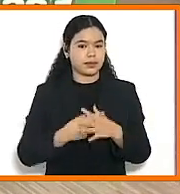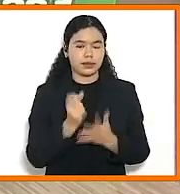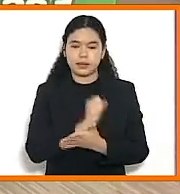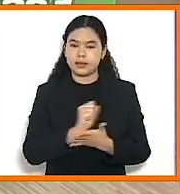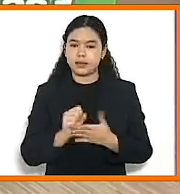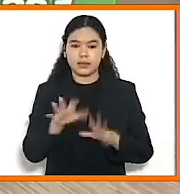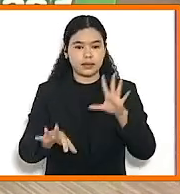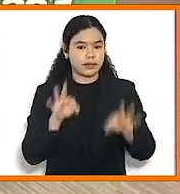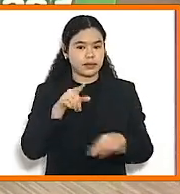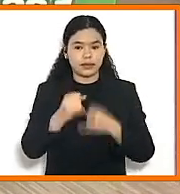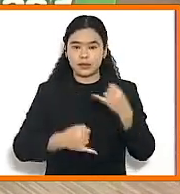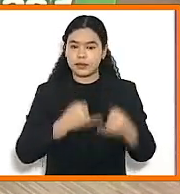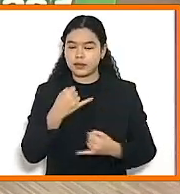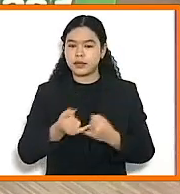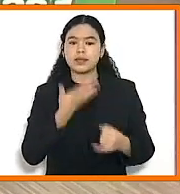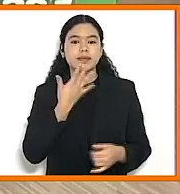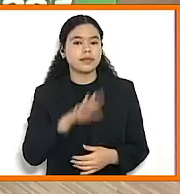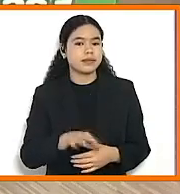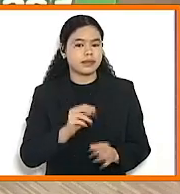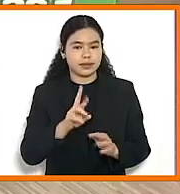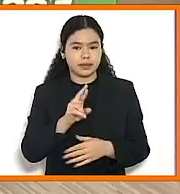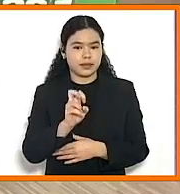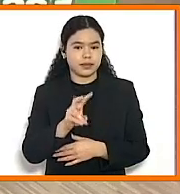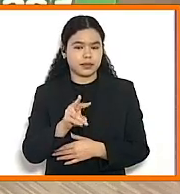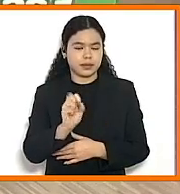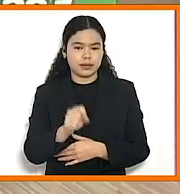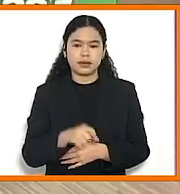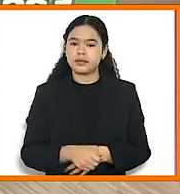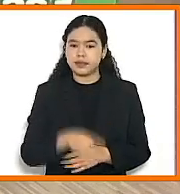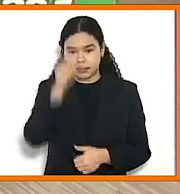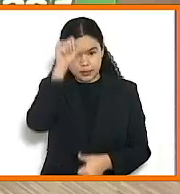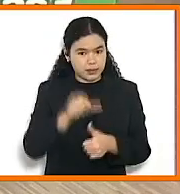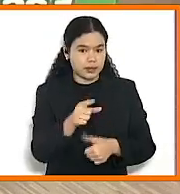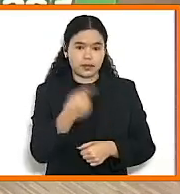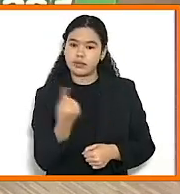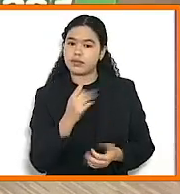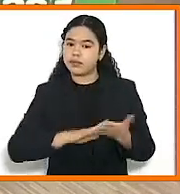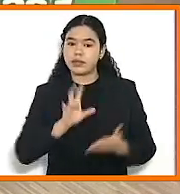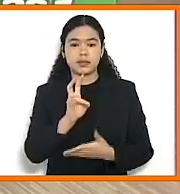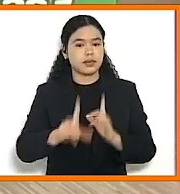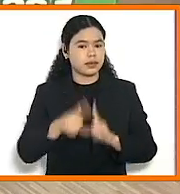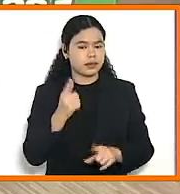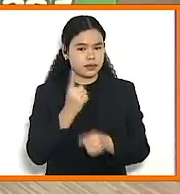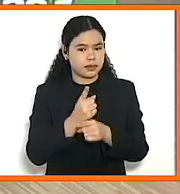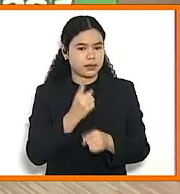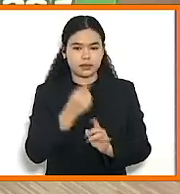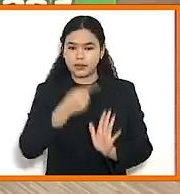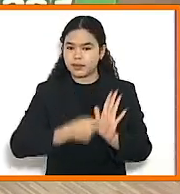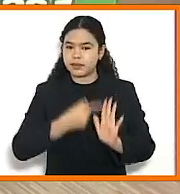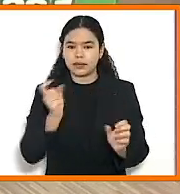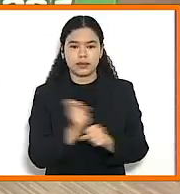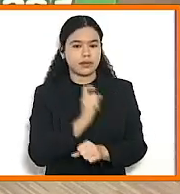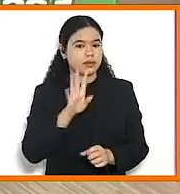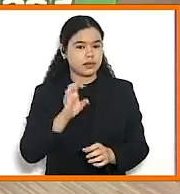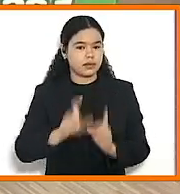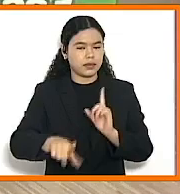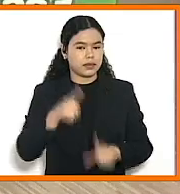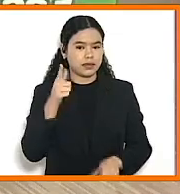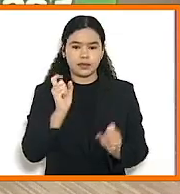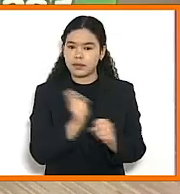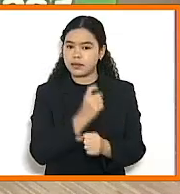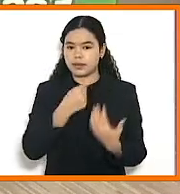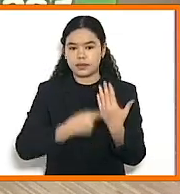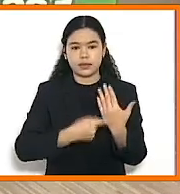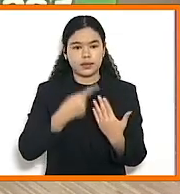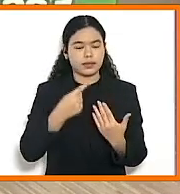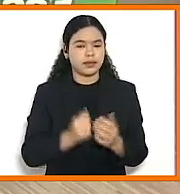a jugarle la vuelta a la suerte con Revés. Recuerda que solo debes invertir 7 lempiras. Si aciertas al derecho, ganas 400 lempiras. Y si